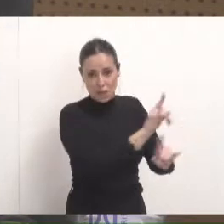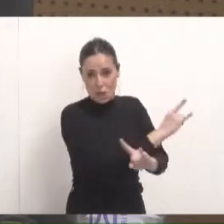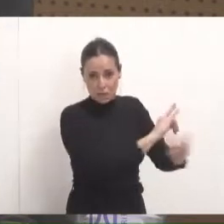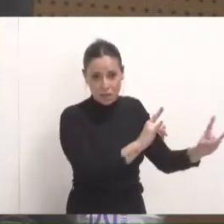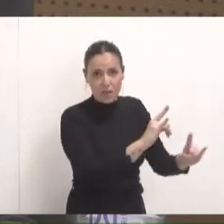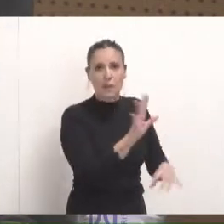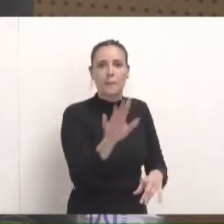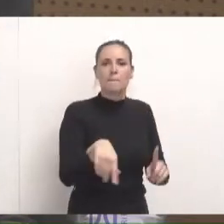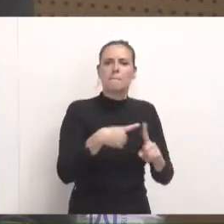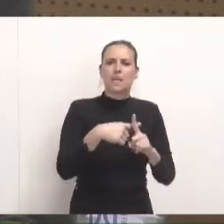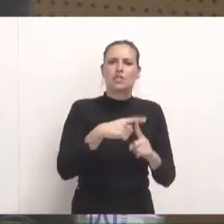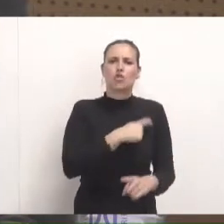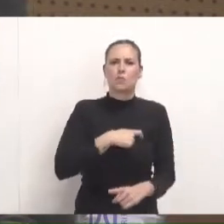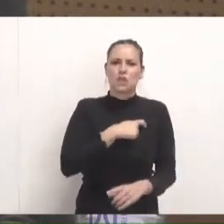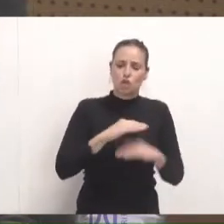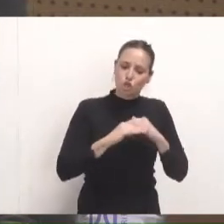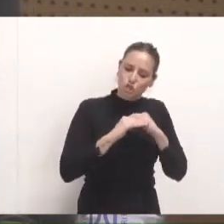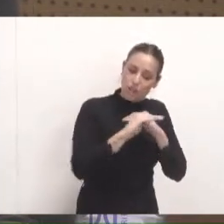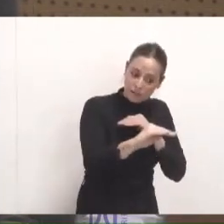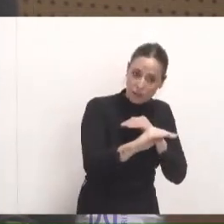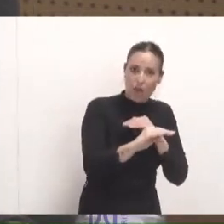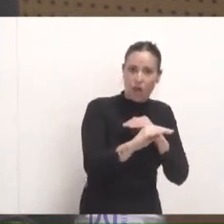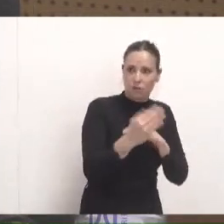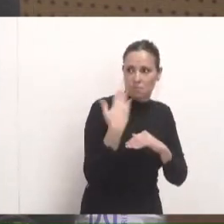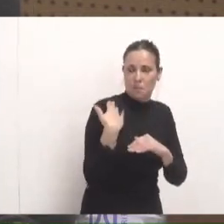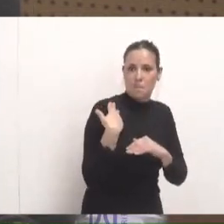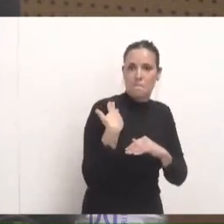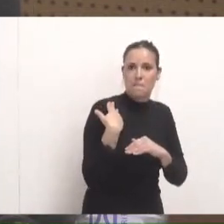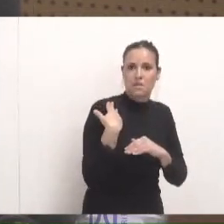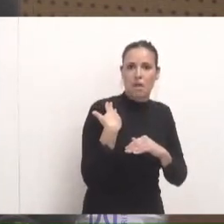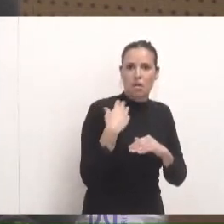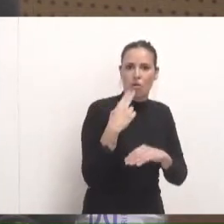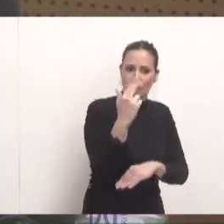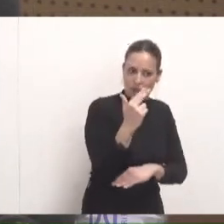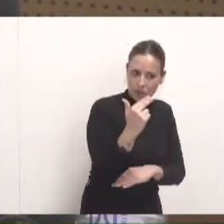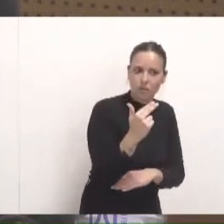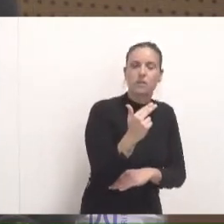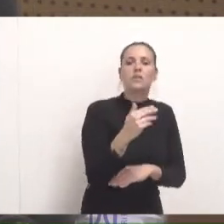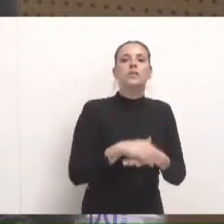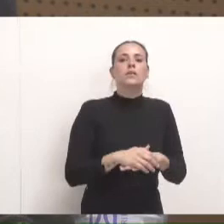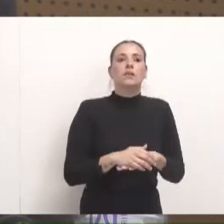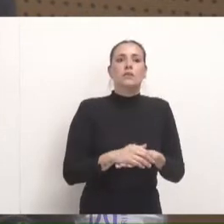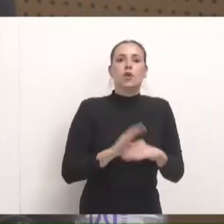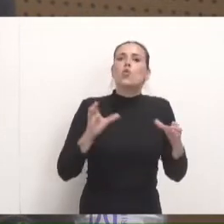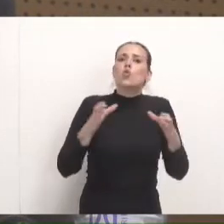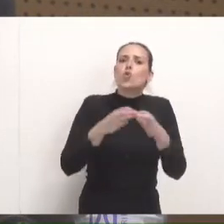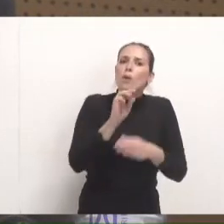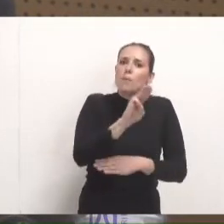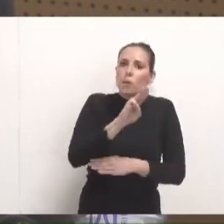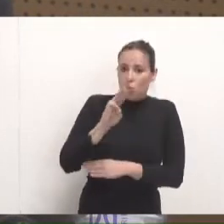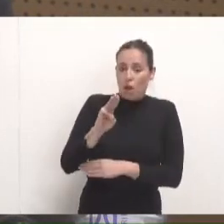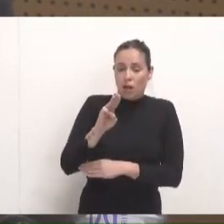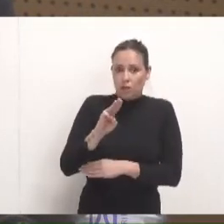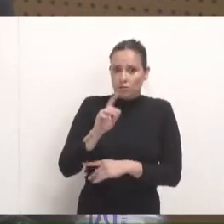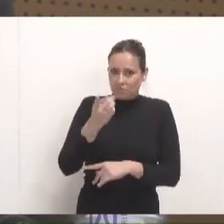Comisión de Sostenibilidad, el viernes pasado, el Grupo Popular también planteó alguna cuestión relativa a este